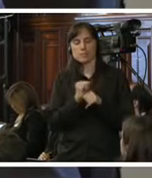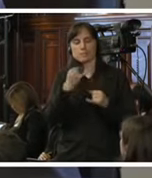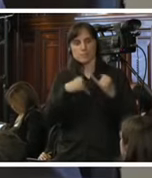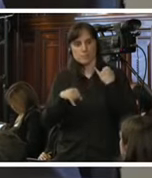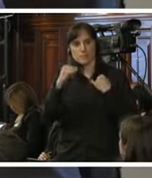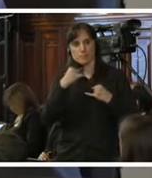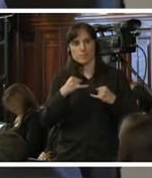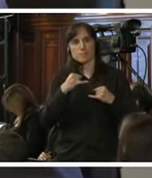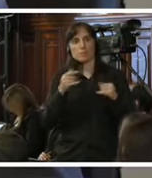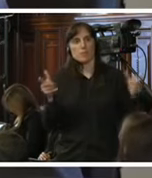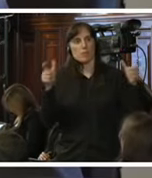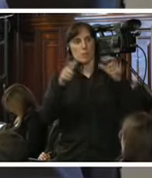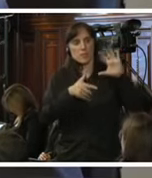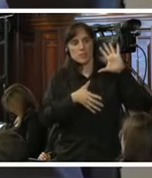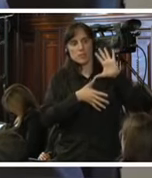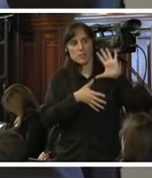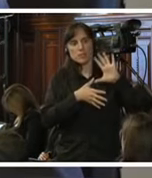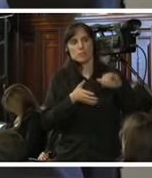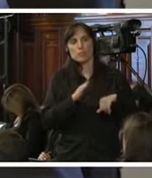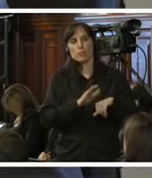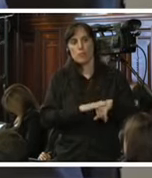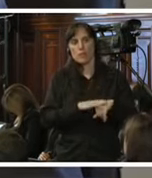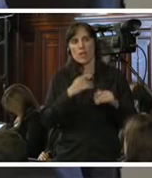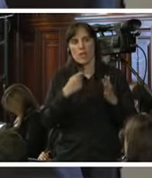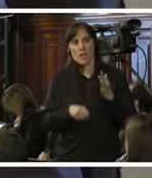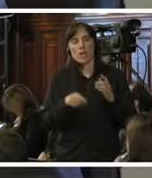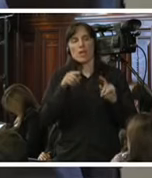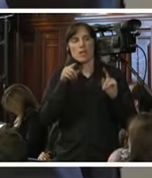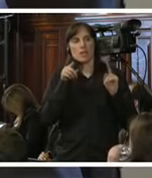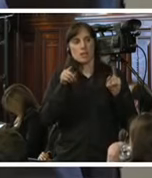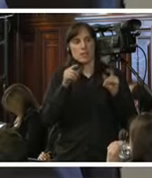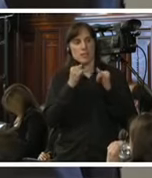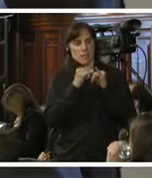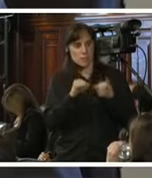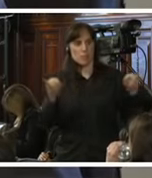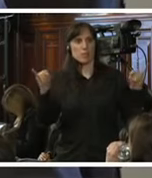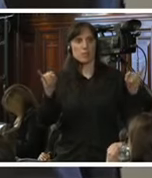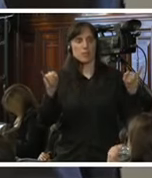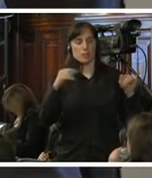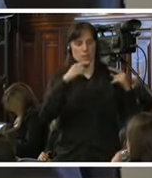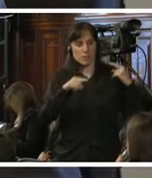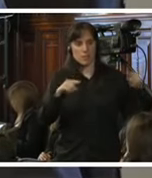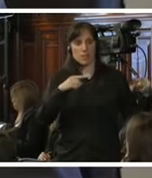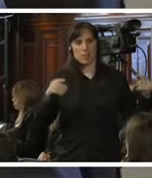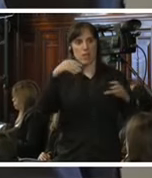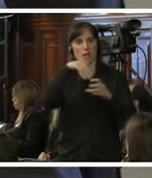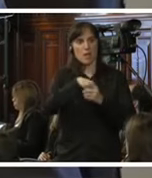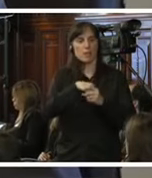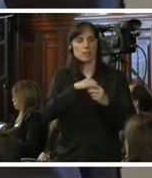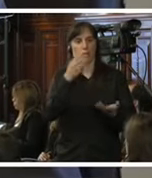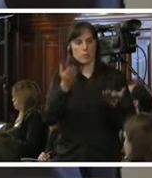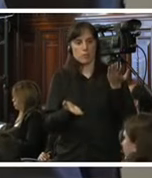Comisión Interamericana sobre garantías para la independencia de operadoras y operadores de